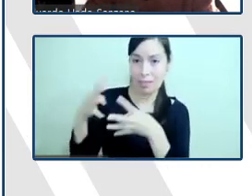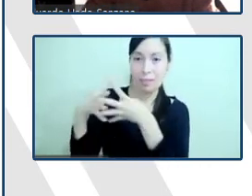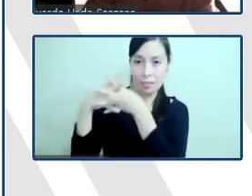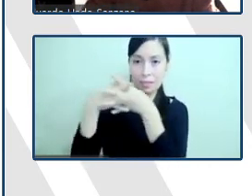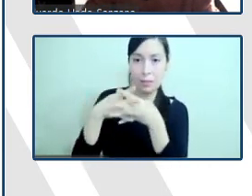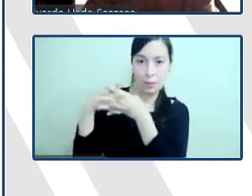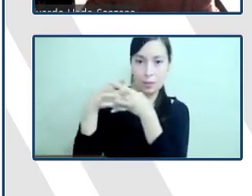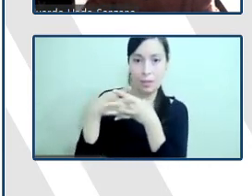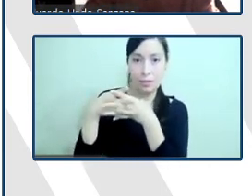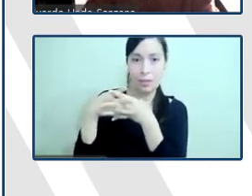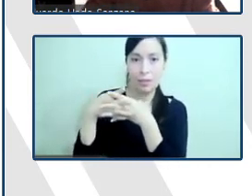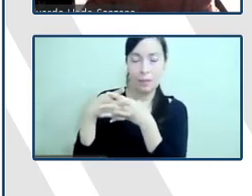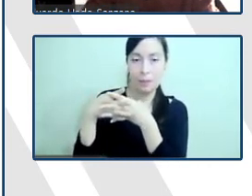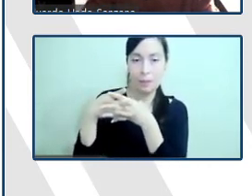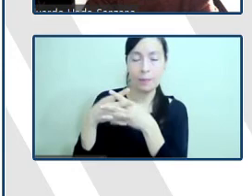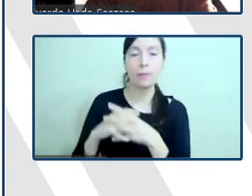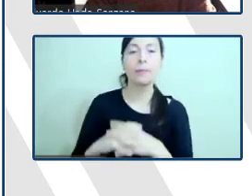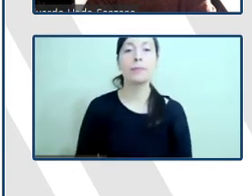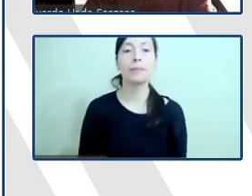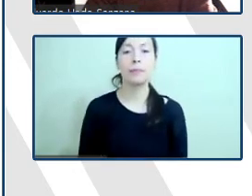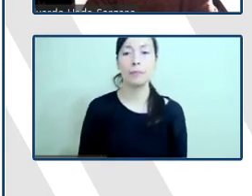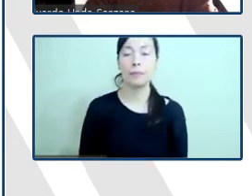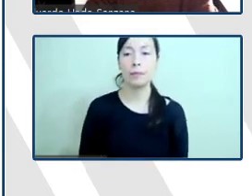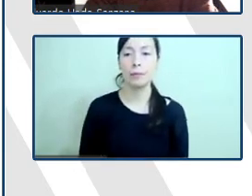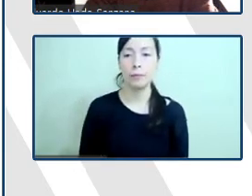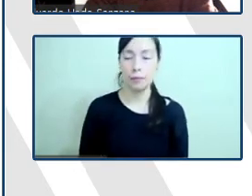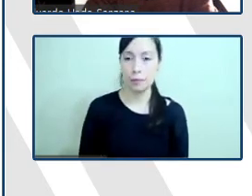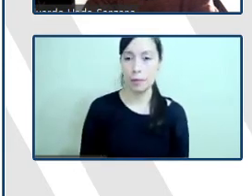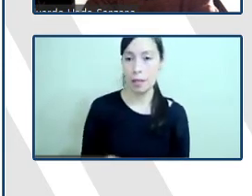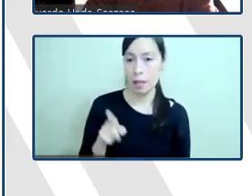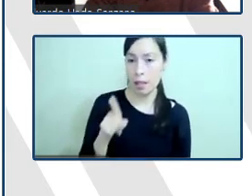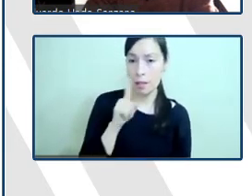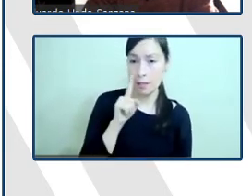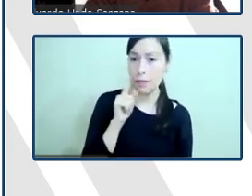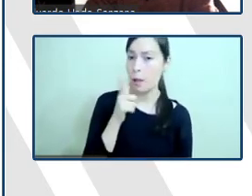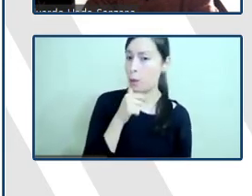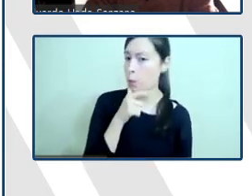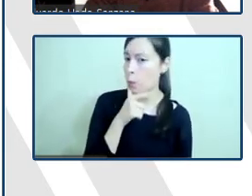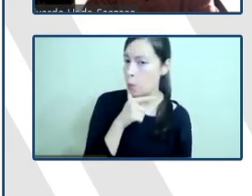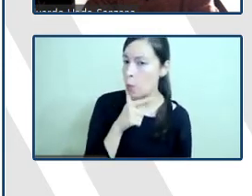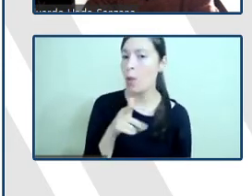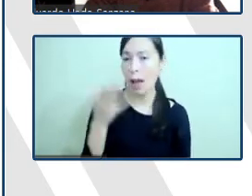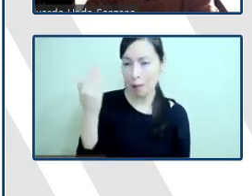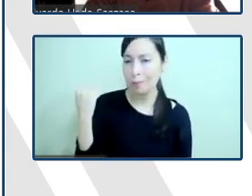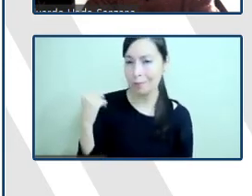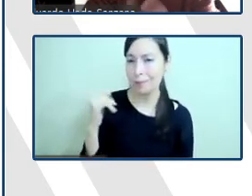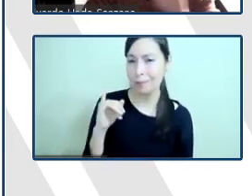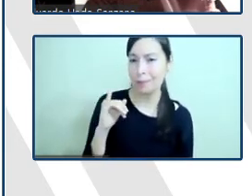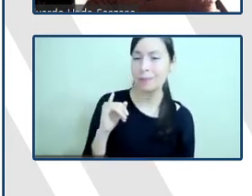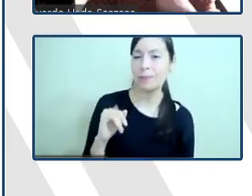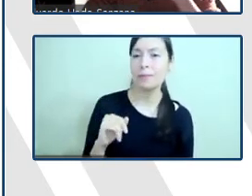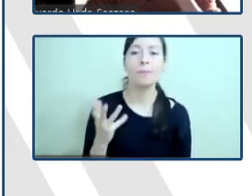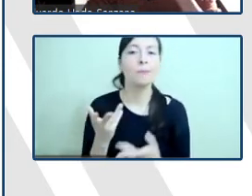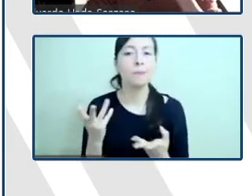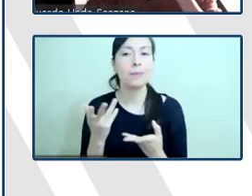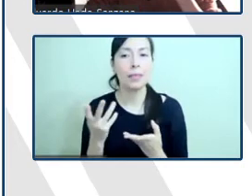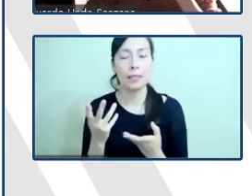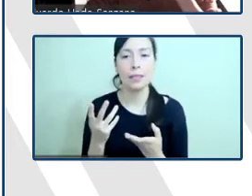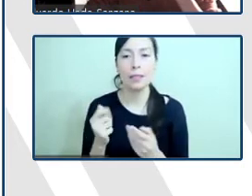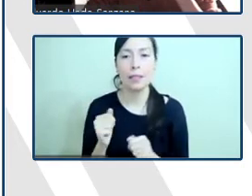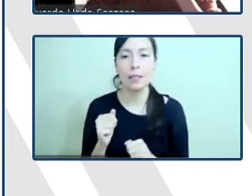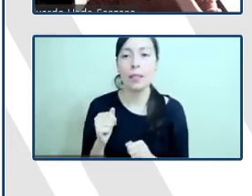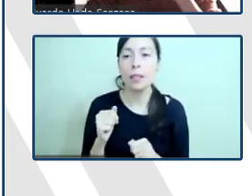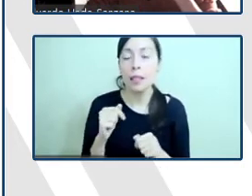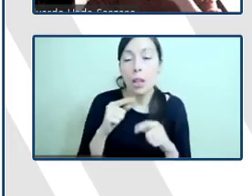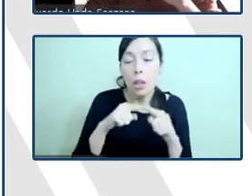que tenía las siguientes dudas. Él se preguntaba, ¿cambia el valor de la constante solar